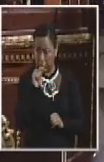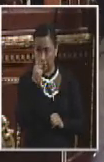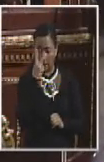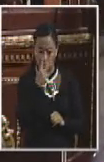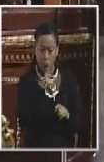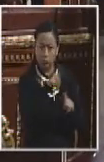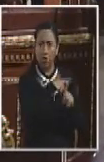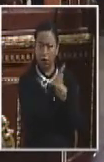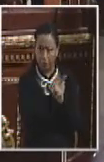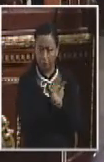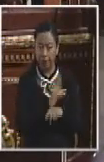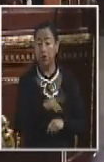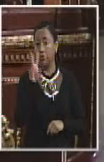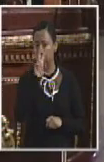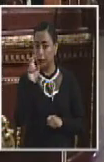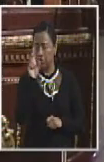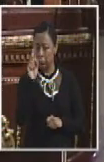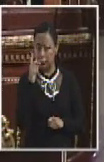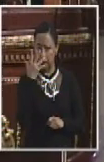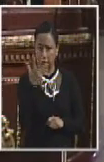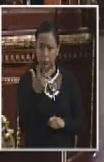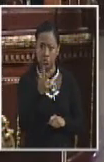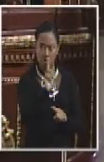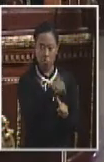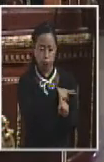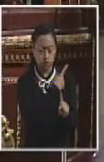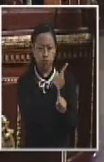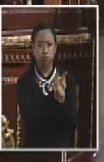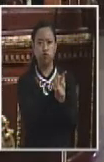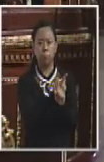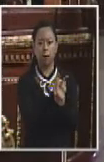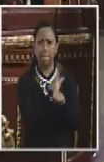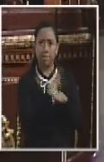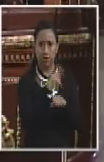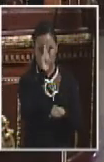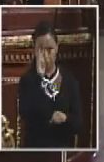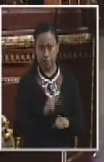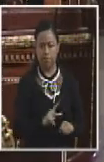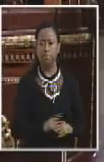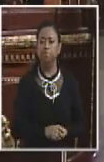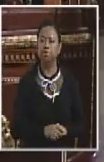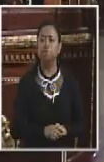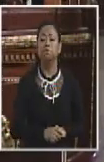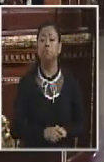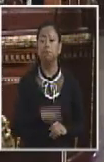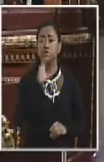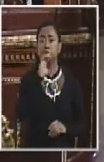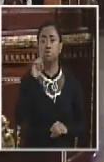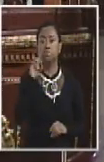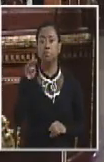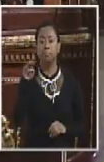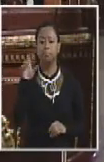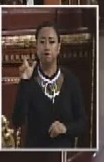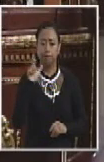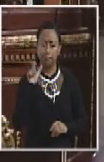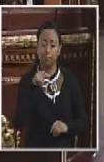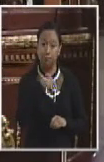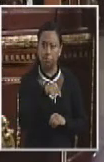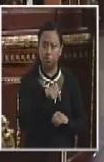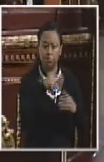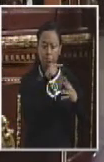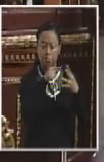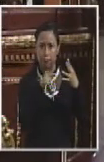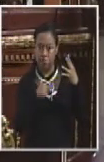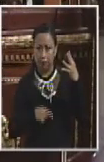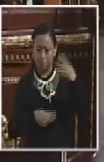y 235 por violación equiparada. La CDMX se ubica en la posición